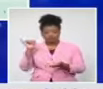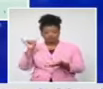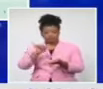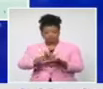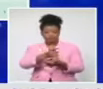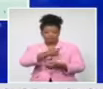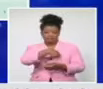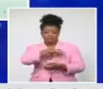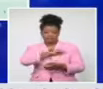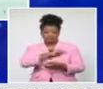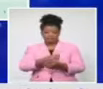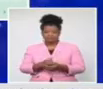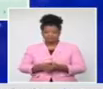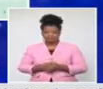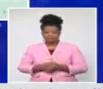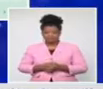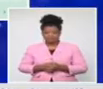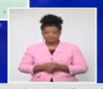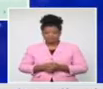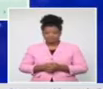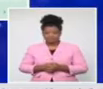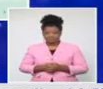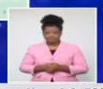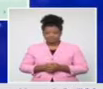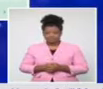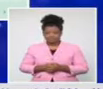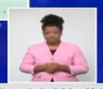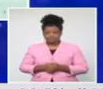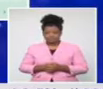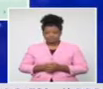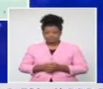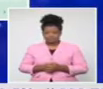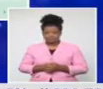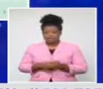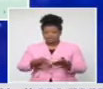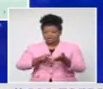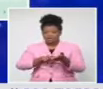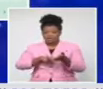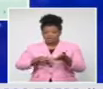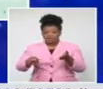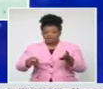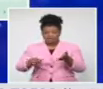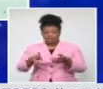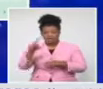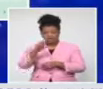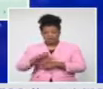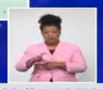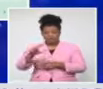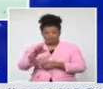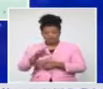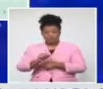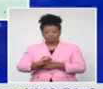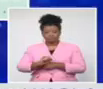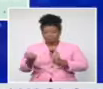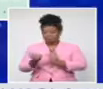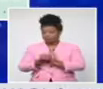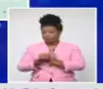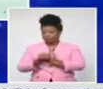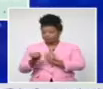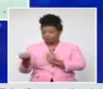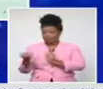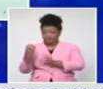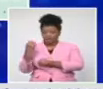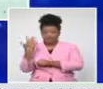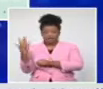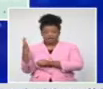España. En la provincia de Camagüey se confirman 4